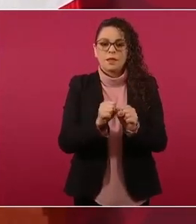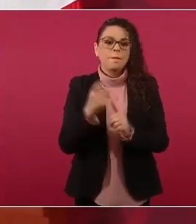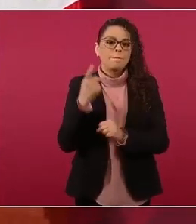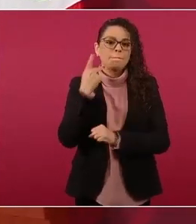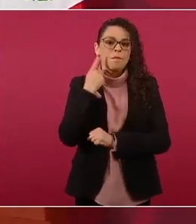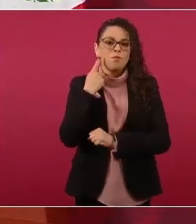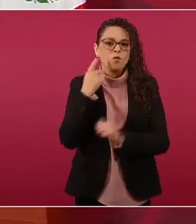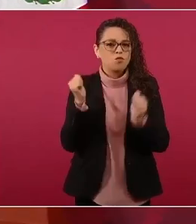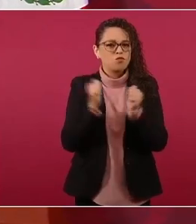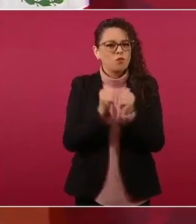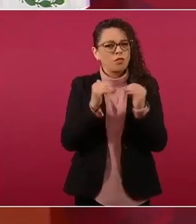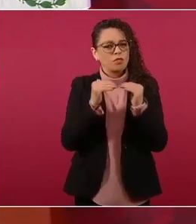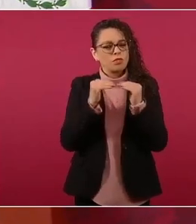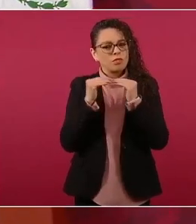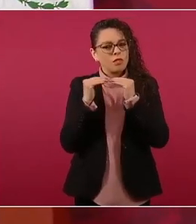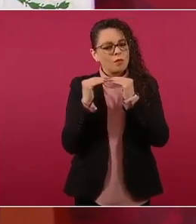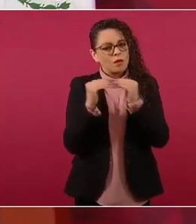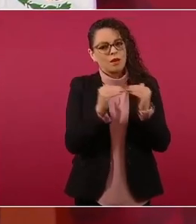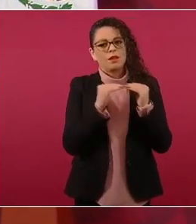democrático.